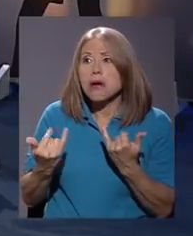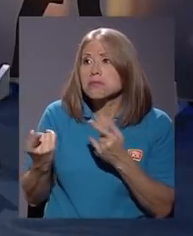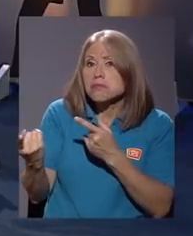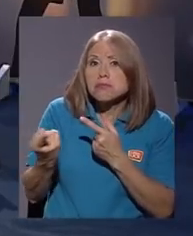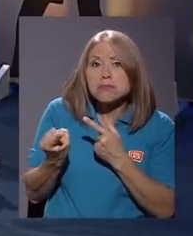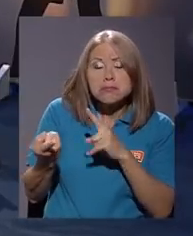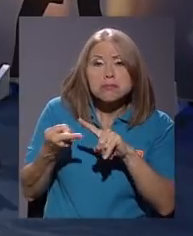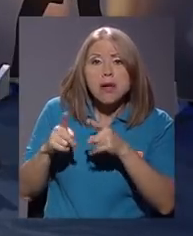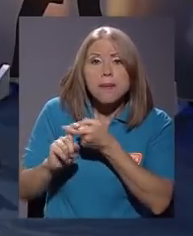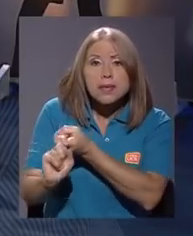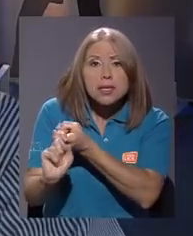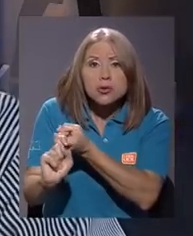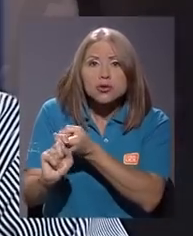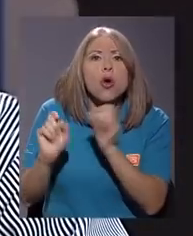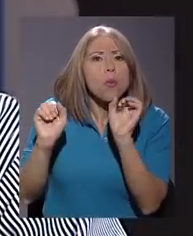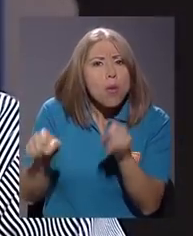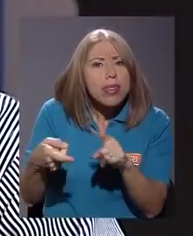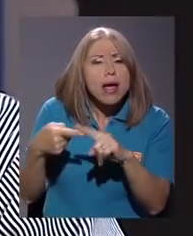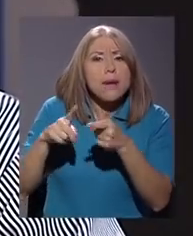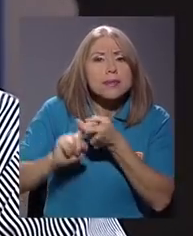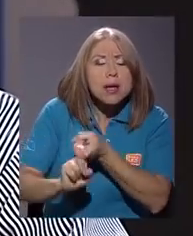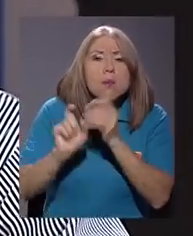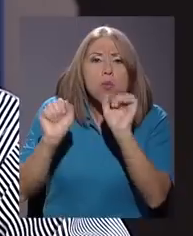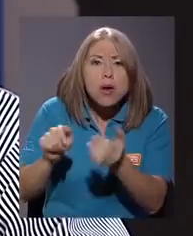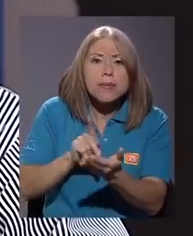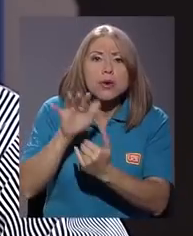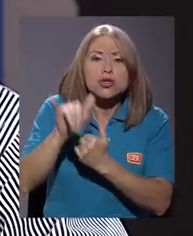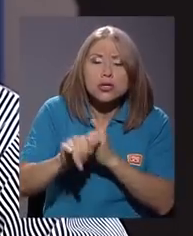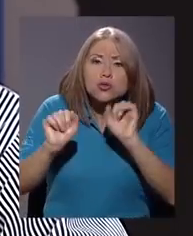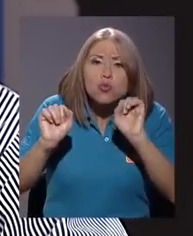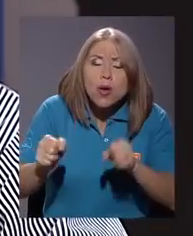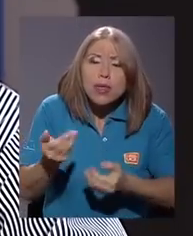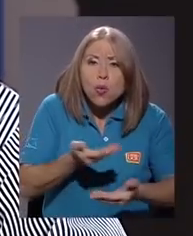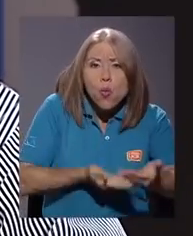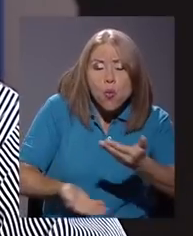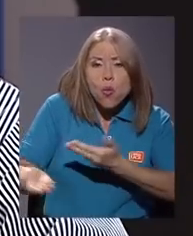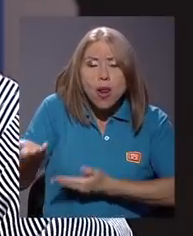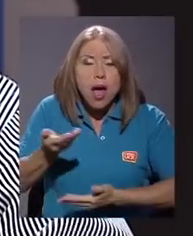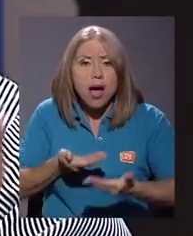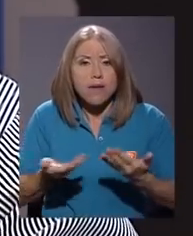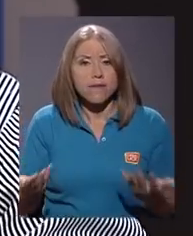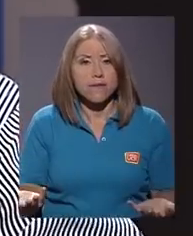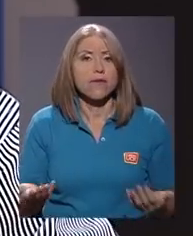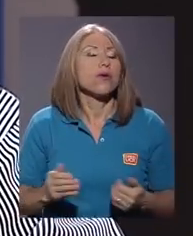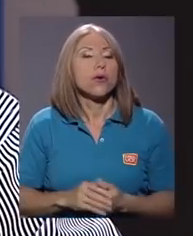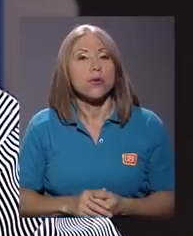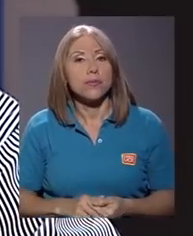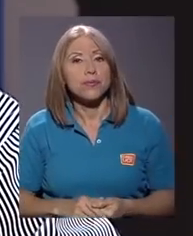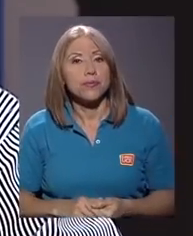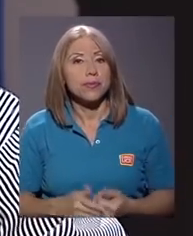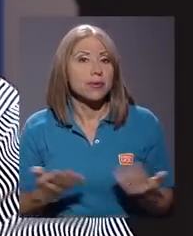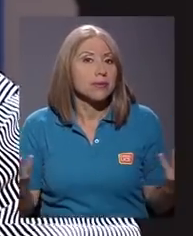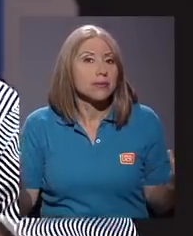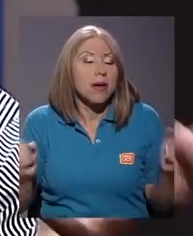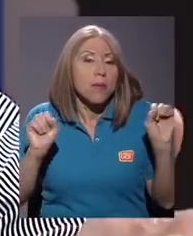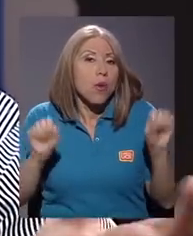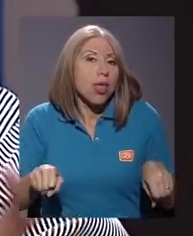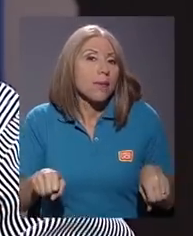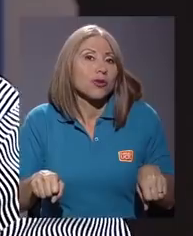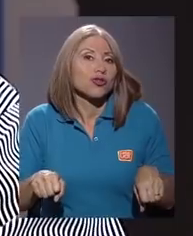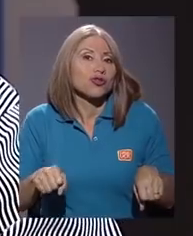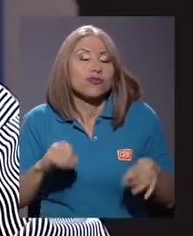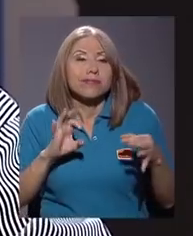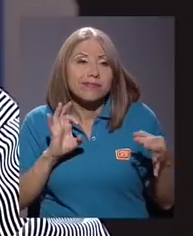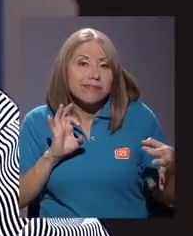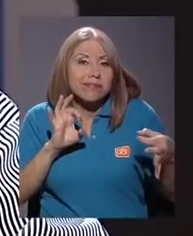construir no solo amistades sino proyectos y colaboraciones y eh podemos construir puentes